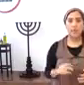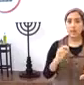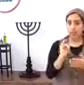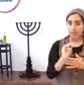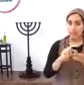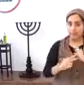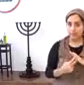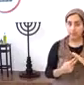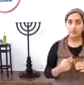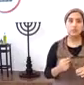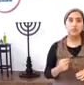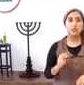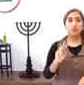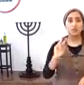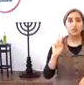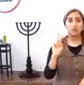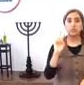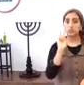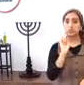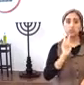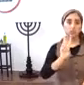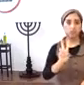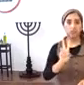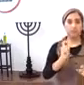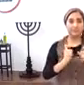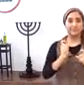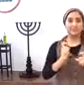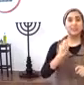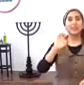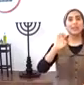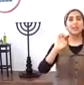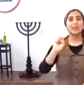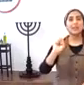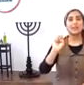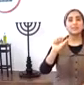Esto indica la doble personalidad de Esaf.